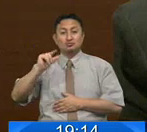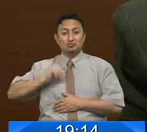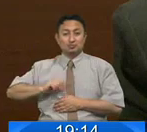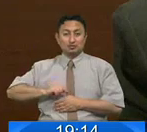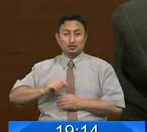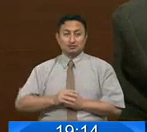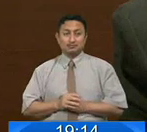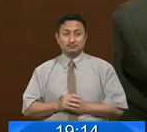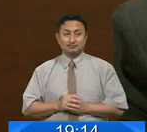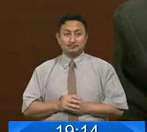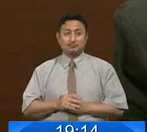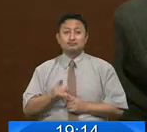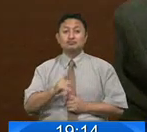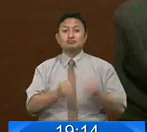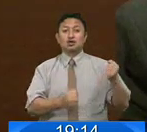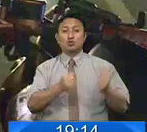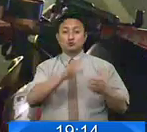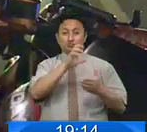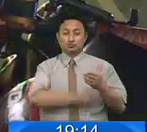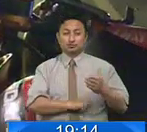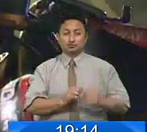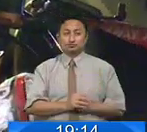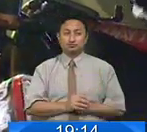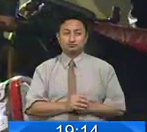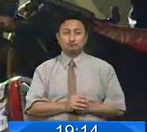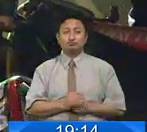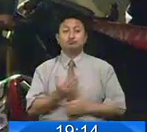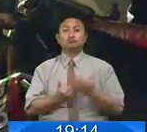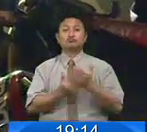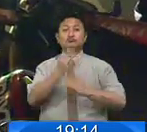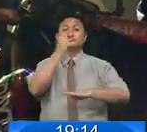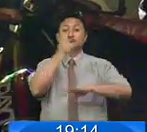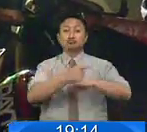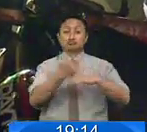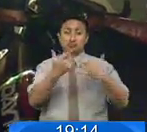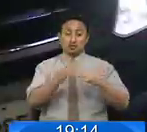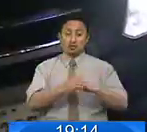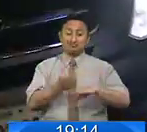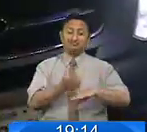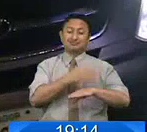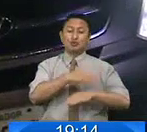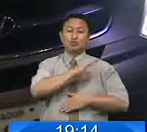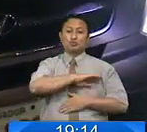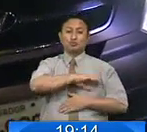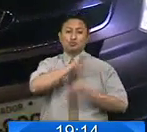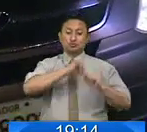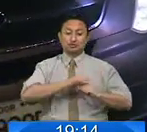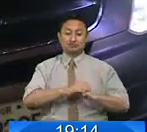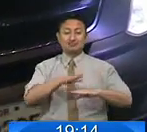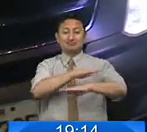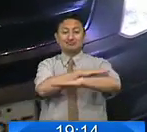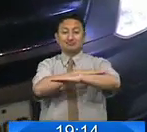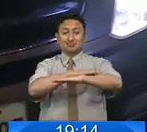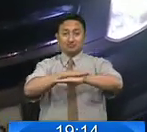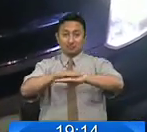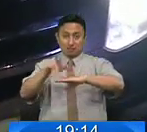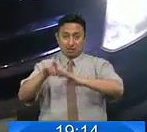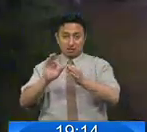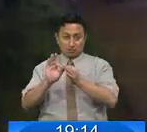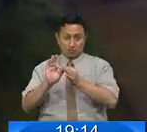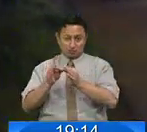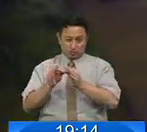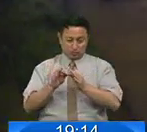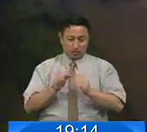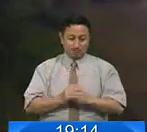unificada del trabajador y retención del médico la nueva disposición se da tras la decisión municipal de repavimentar las principales vías de la ciudad